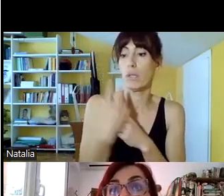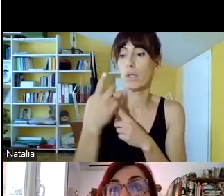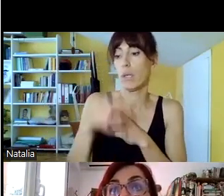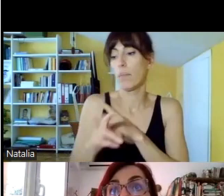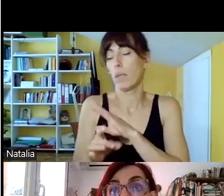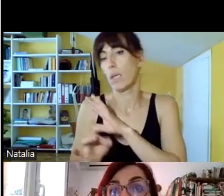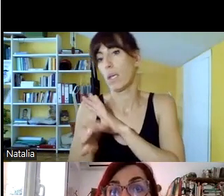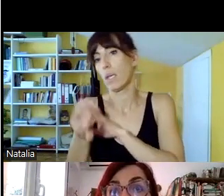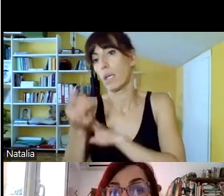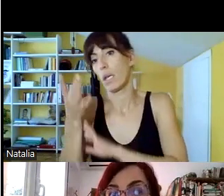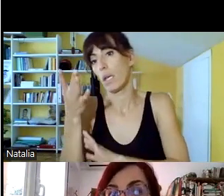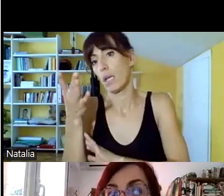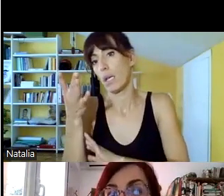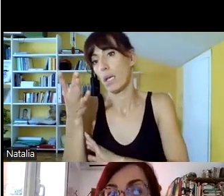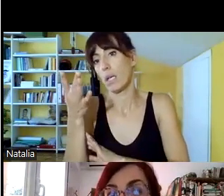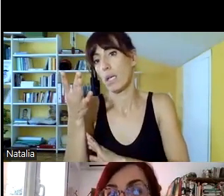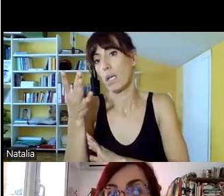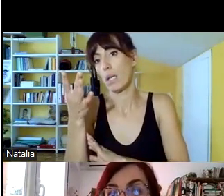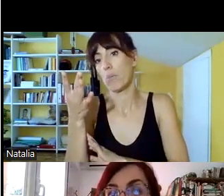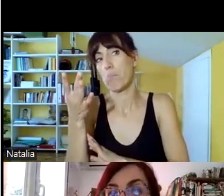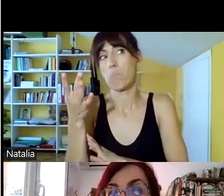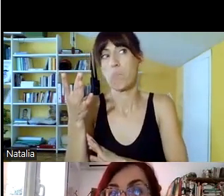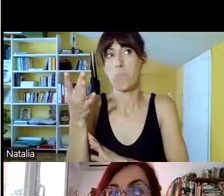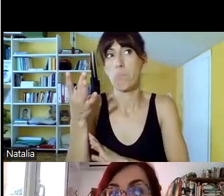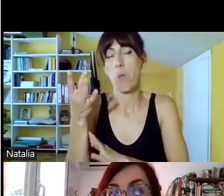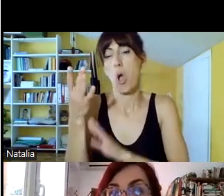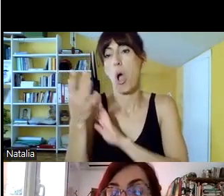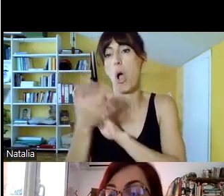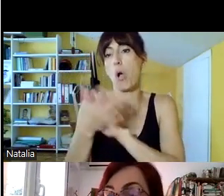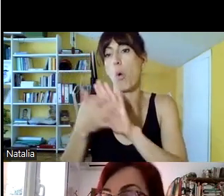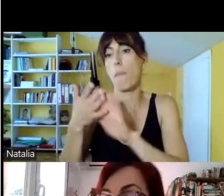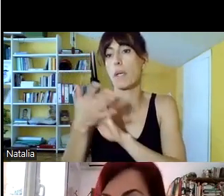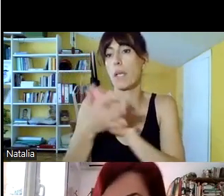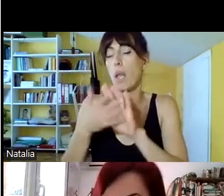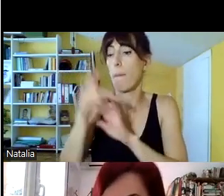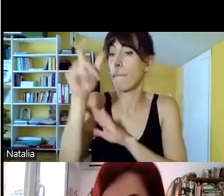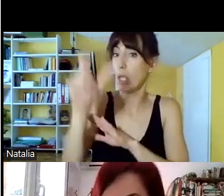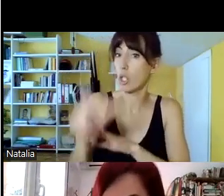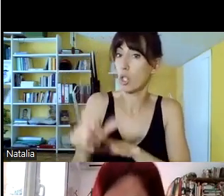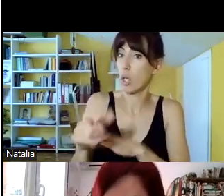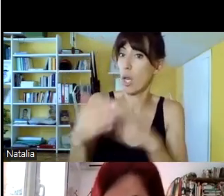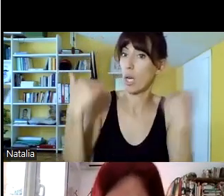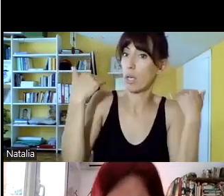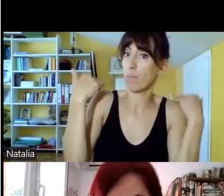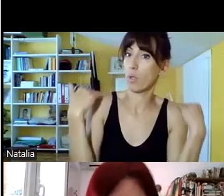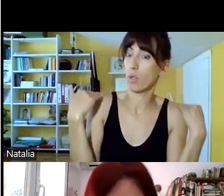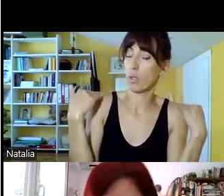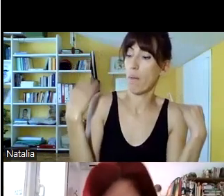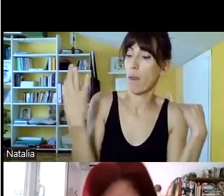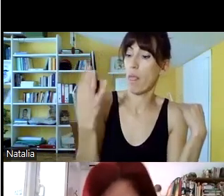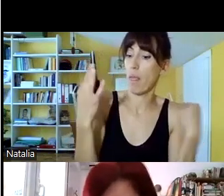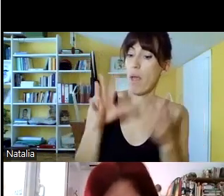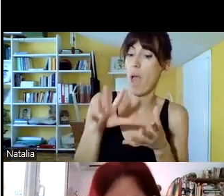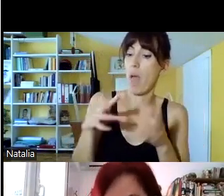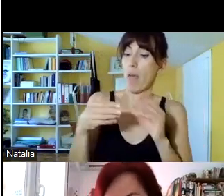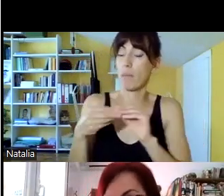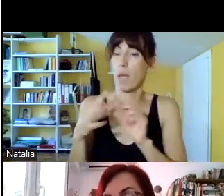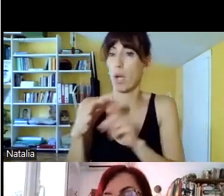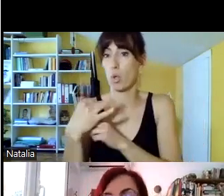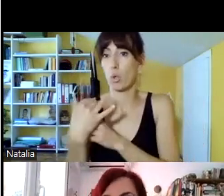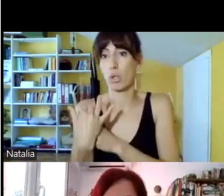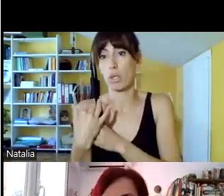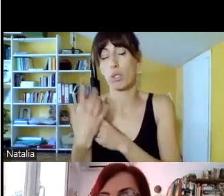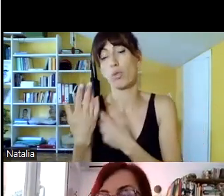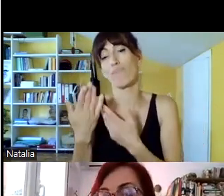generar una dialéctica donde la persona es la responsable de adaptarse a lo contextual, ¿no? Y esto pues puede llegar a